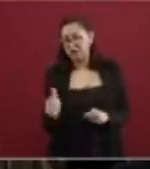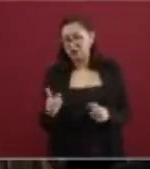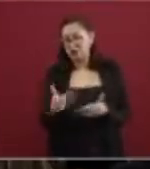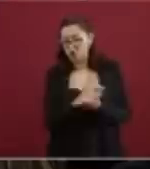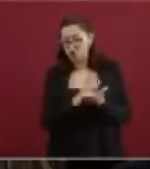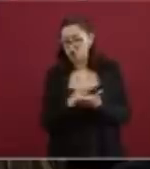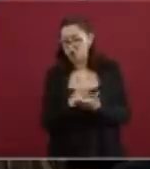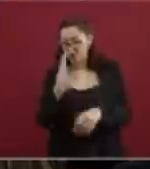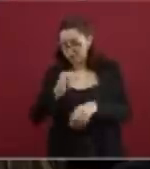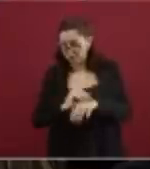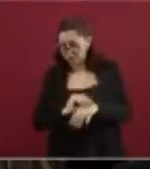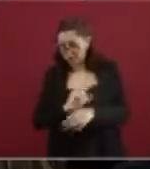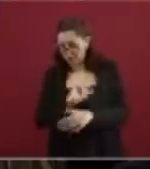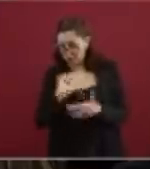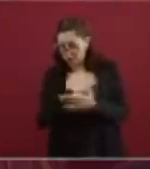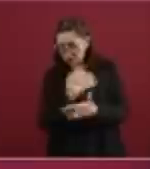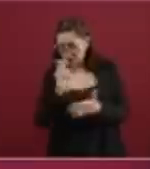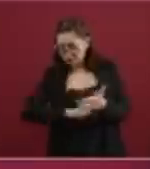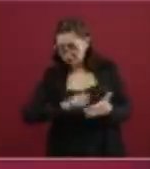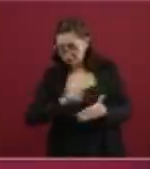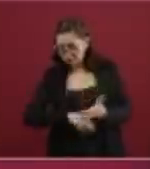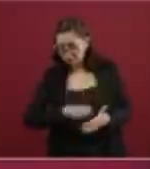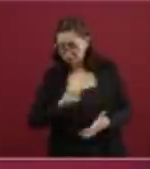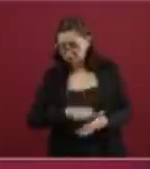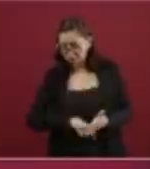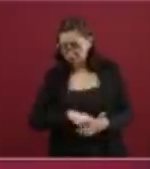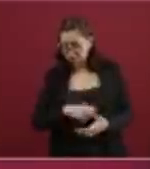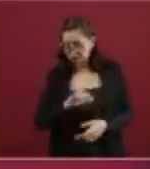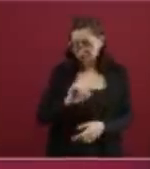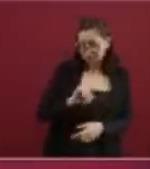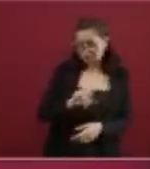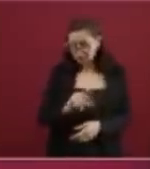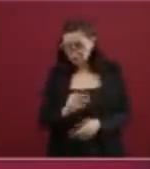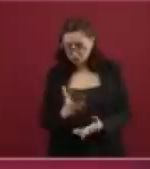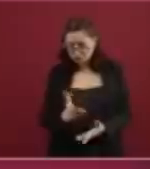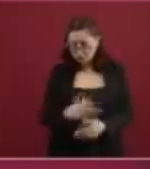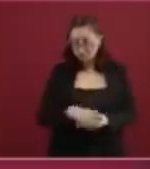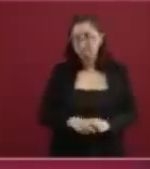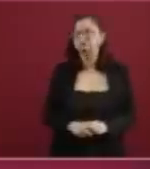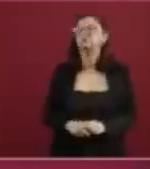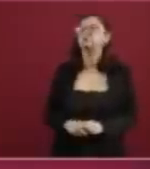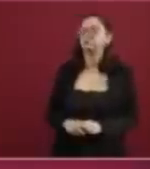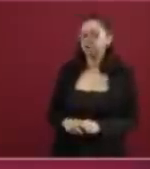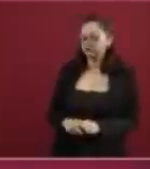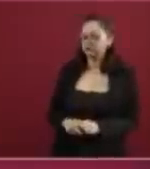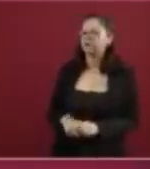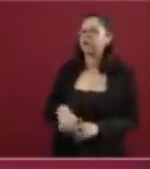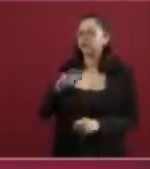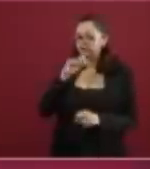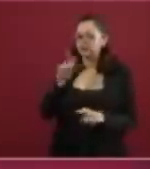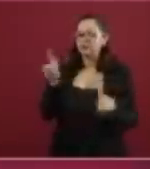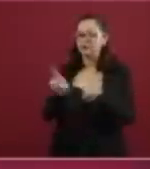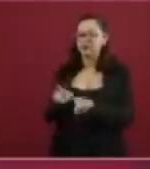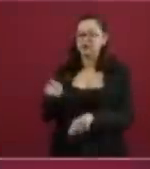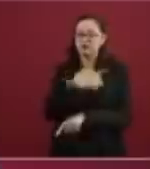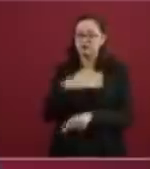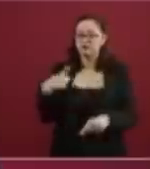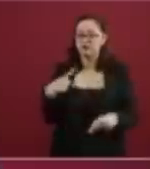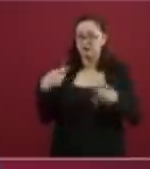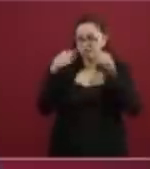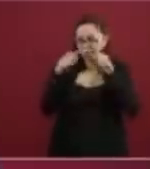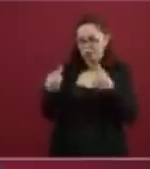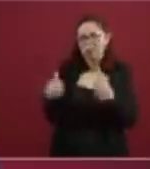como eso, la marihuana. Es también parte de lo que se tiene que atender, no descartar